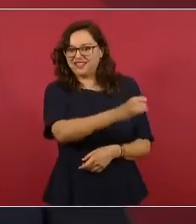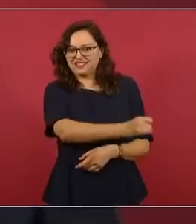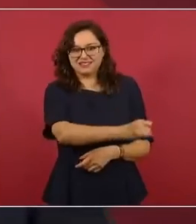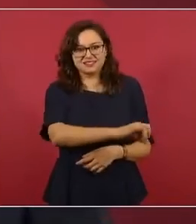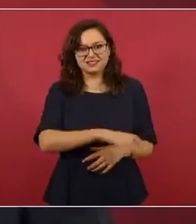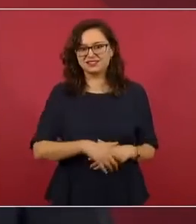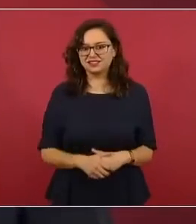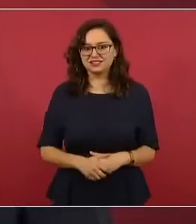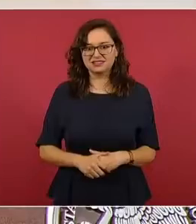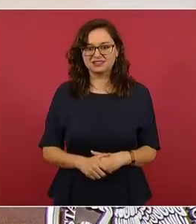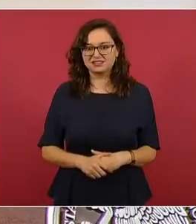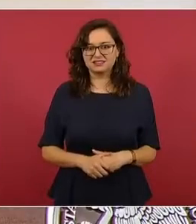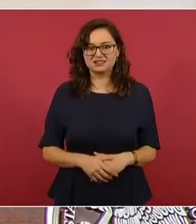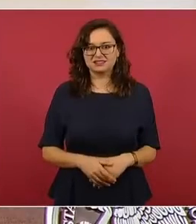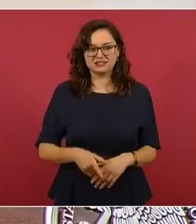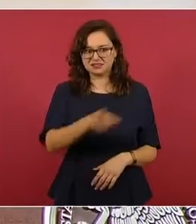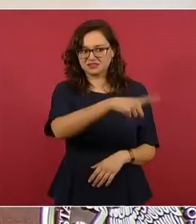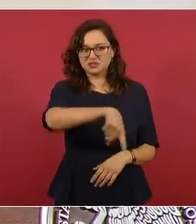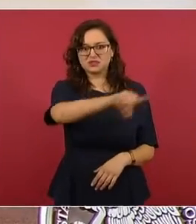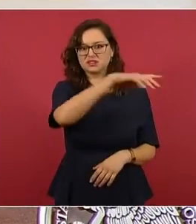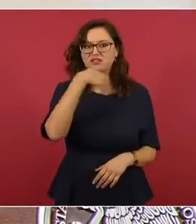pueblo.